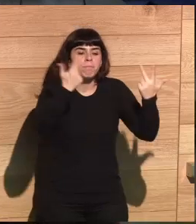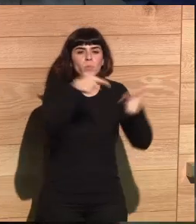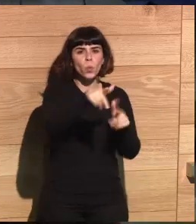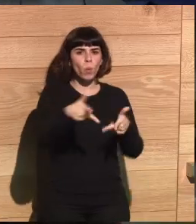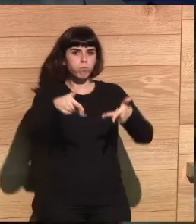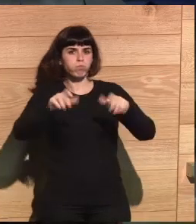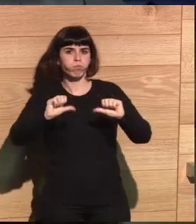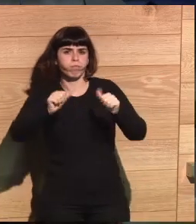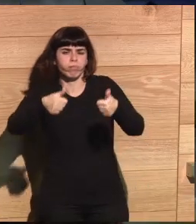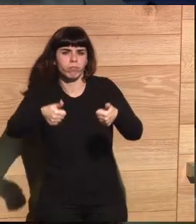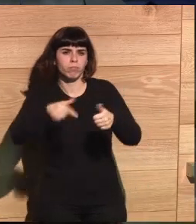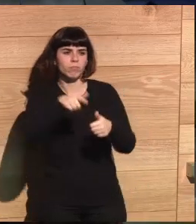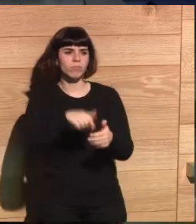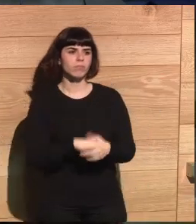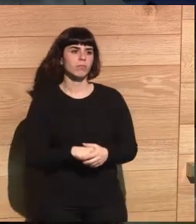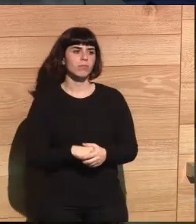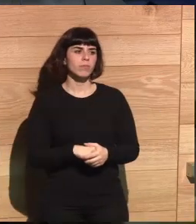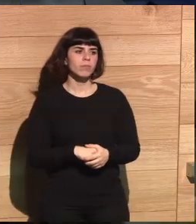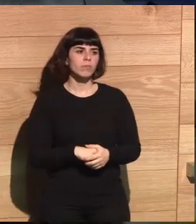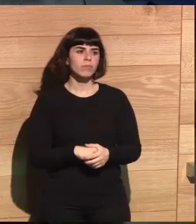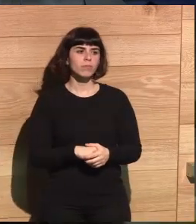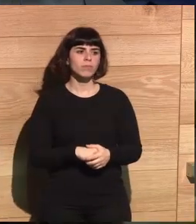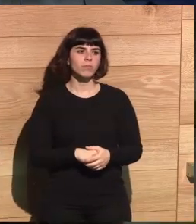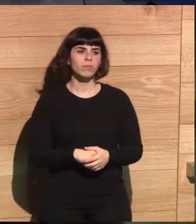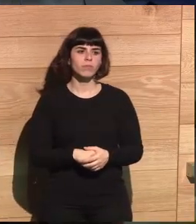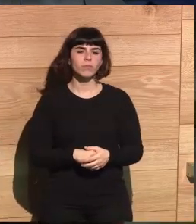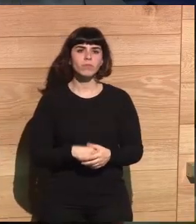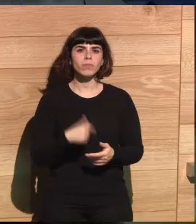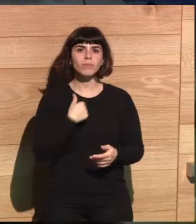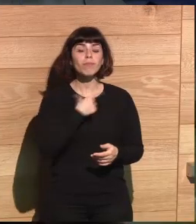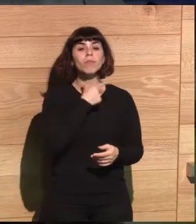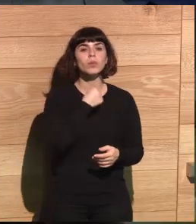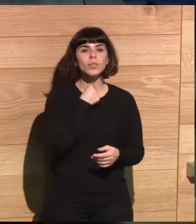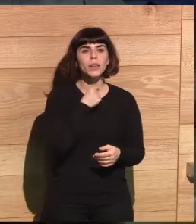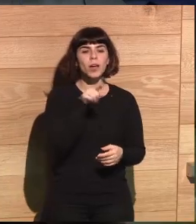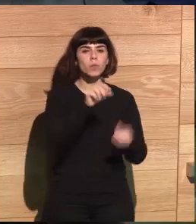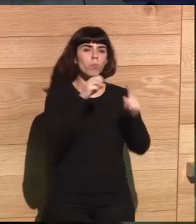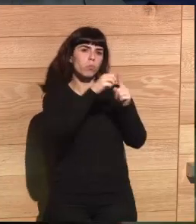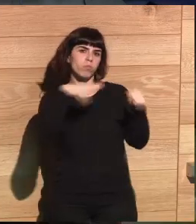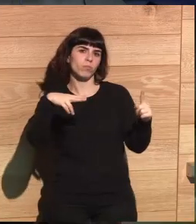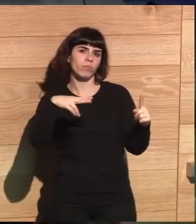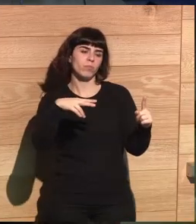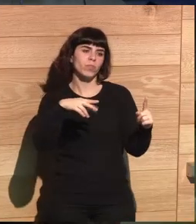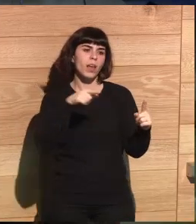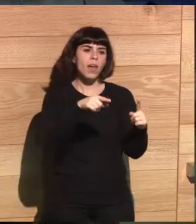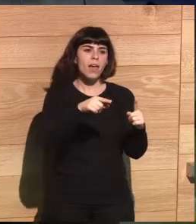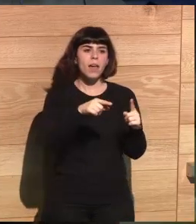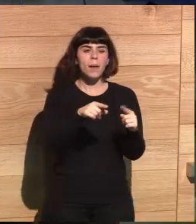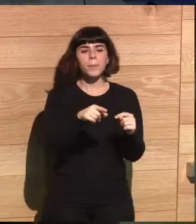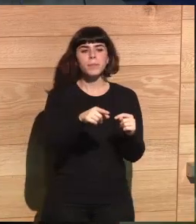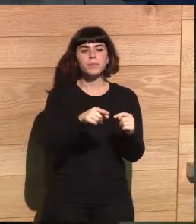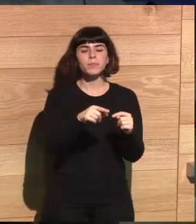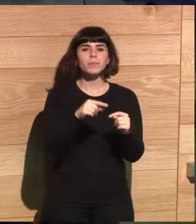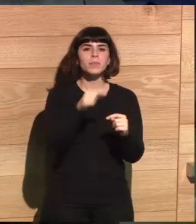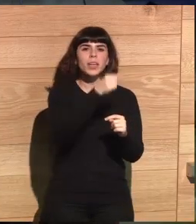algún micrófono más. Ahí lo tenemos. Me gustaría que nos contaras desde tu punto de vista cuál es el papel que tienen